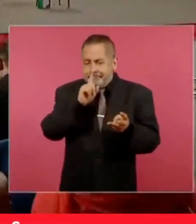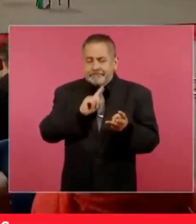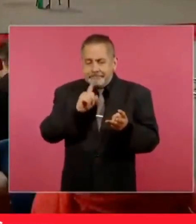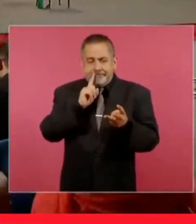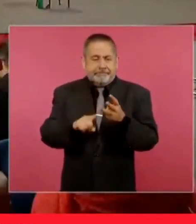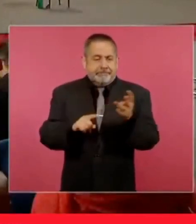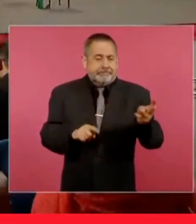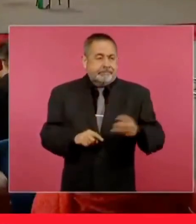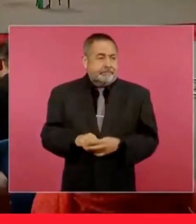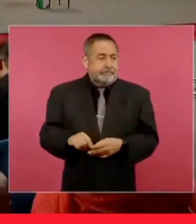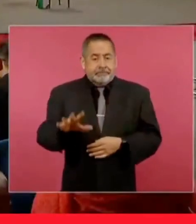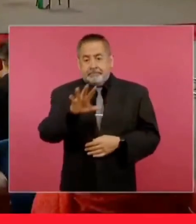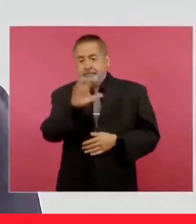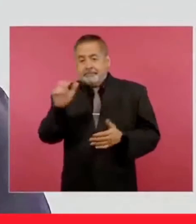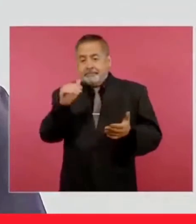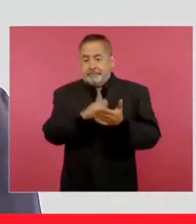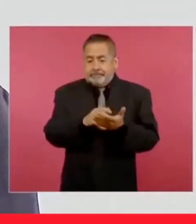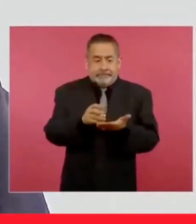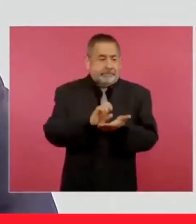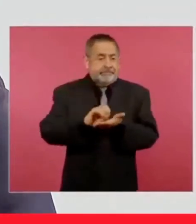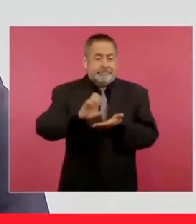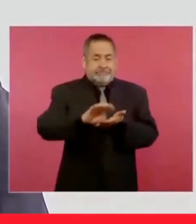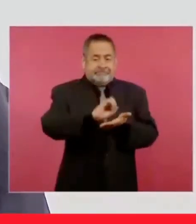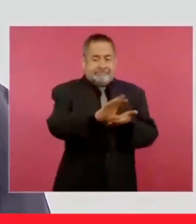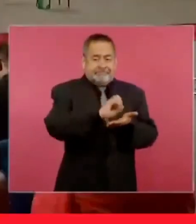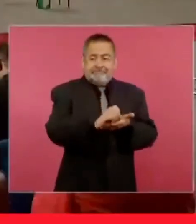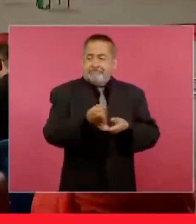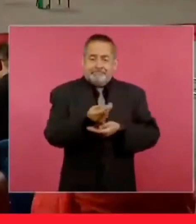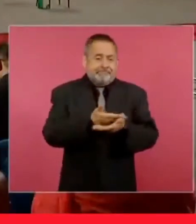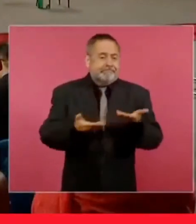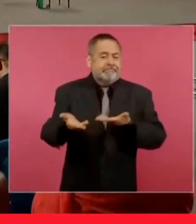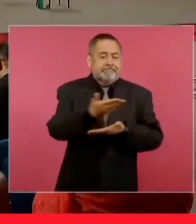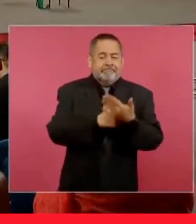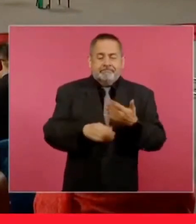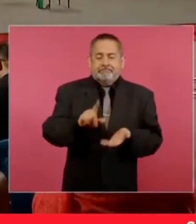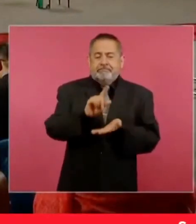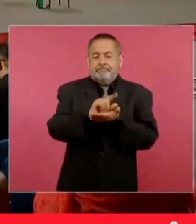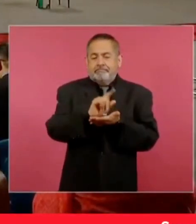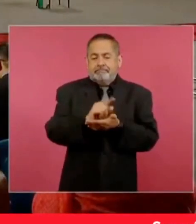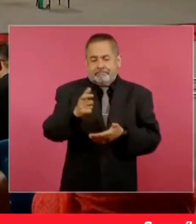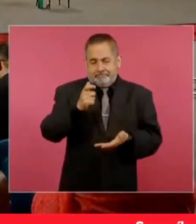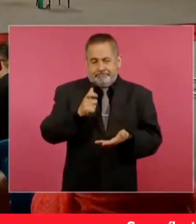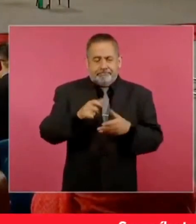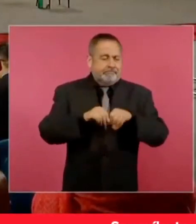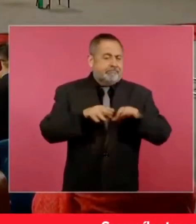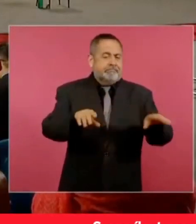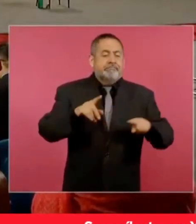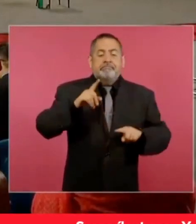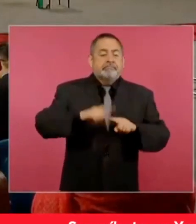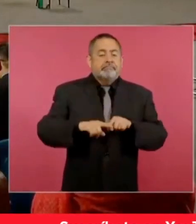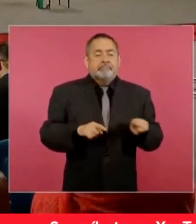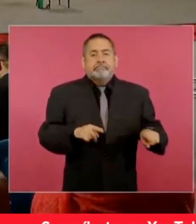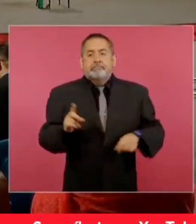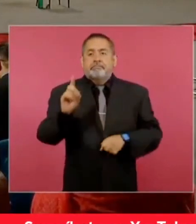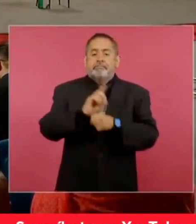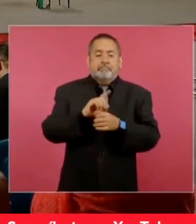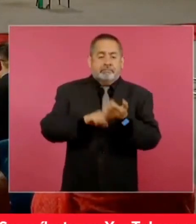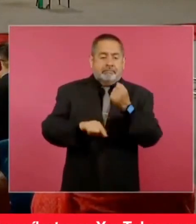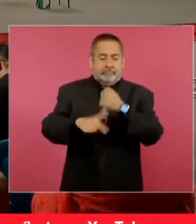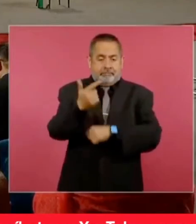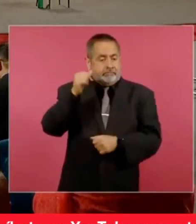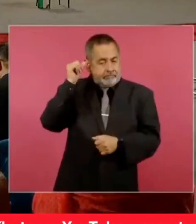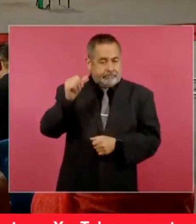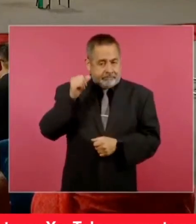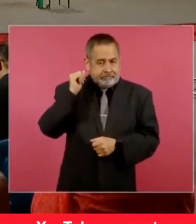con más de 500,000 reproducciones difundida en la plataforma X, la inició un usuario que publicó el 12 de abril. Ya